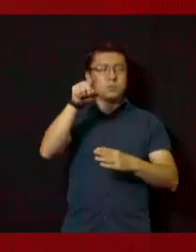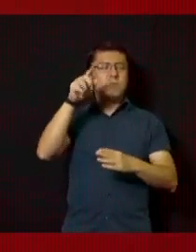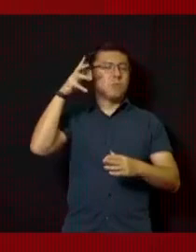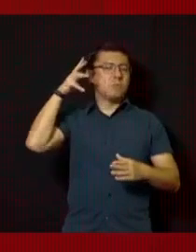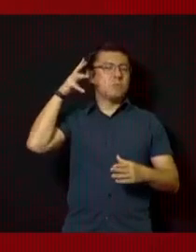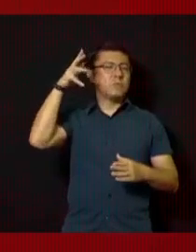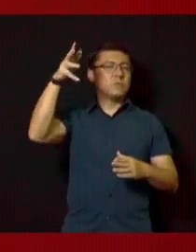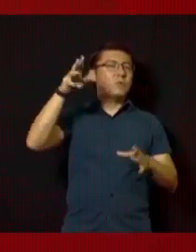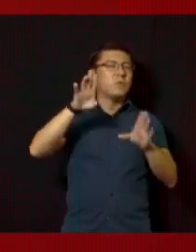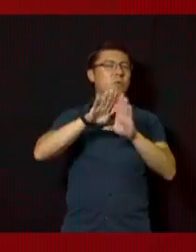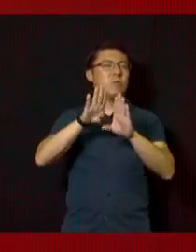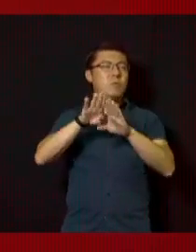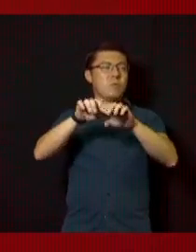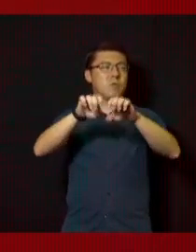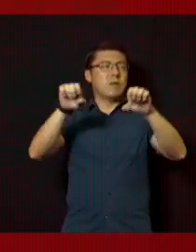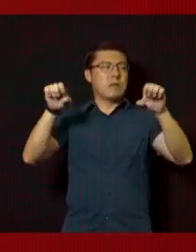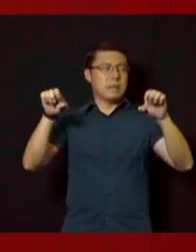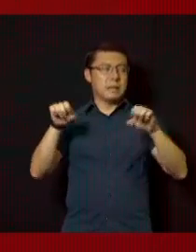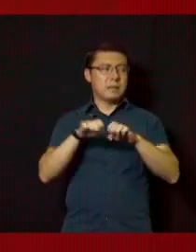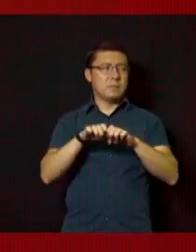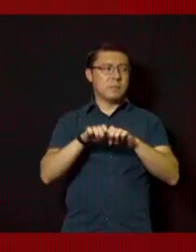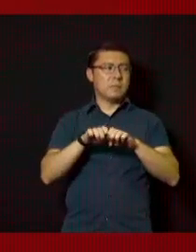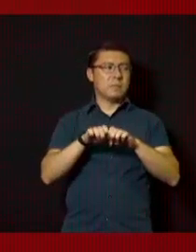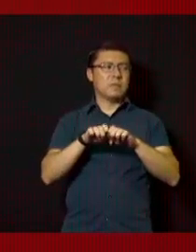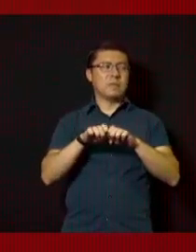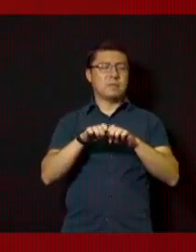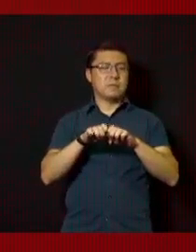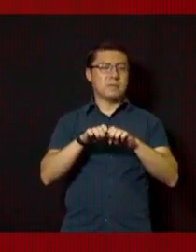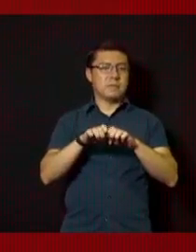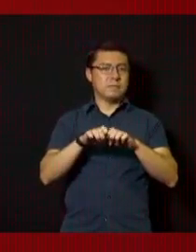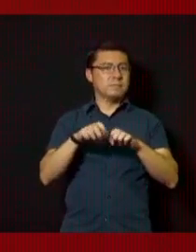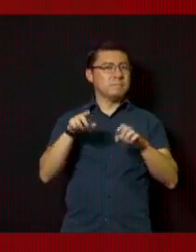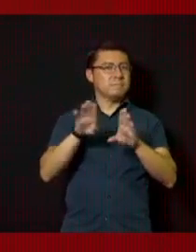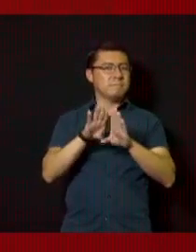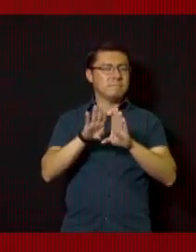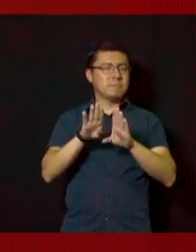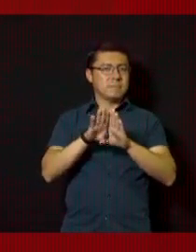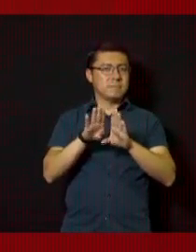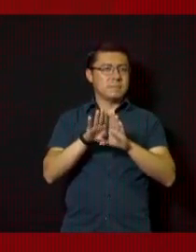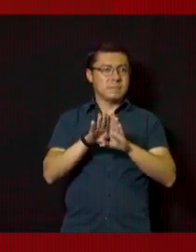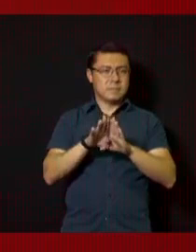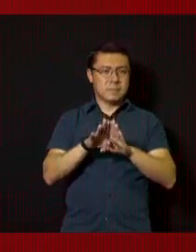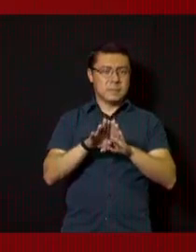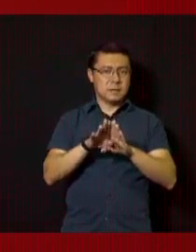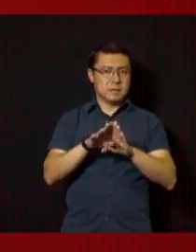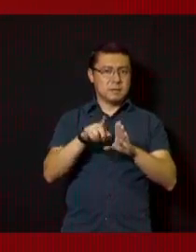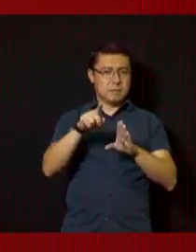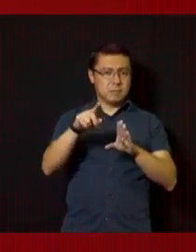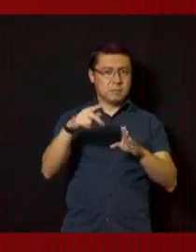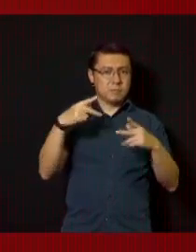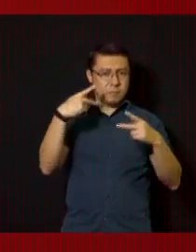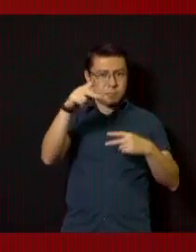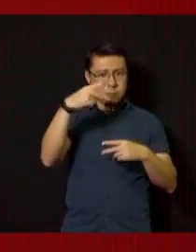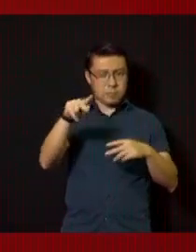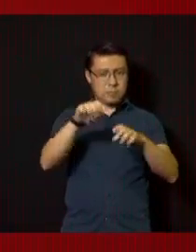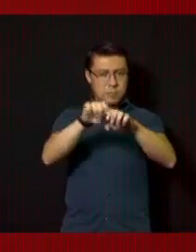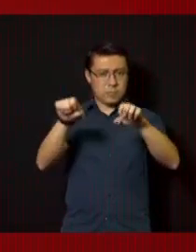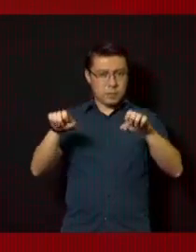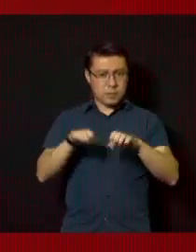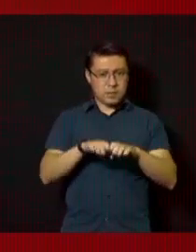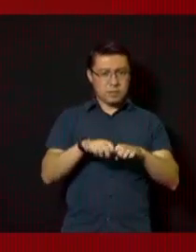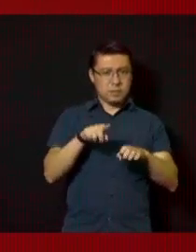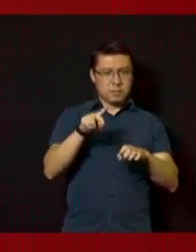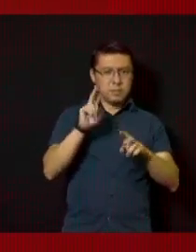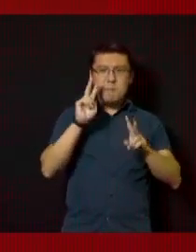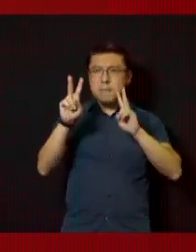cosmética en tu organización, cómo le están promoviendo, cómo hablas de lo que puede pasar a tu gente y qué es lo que